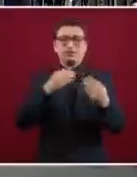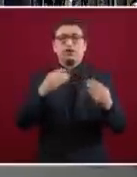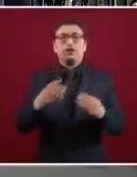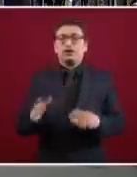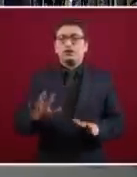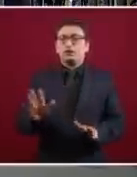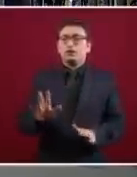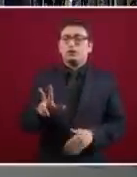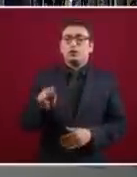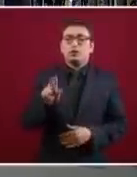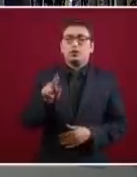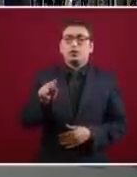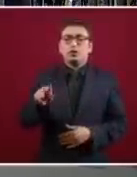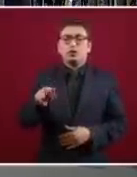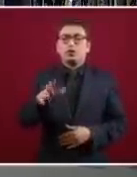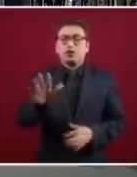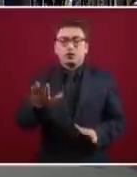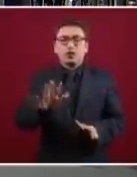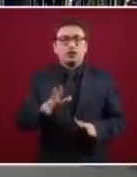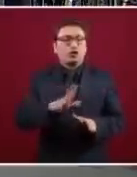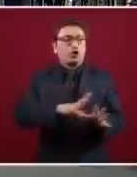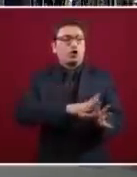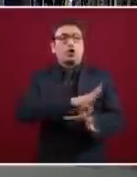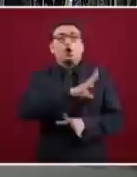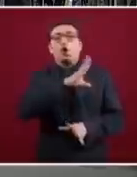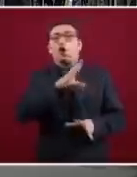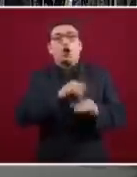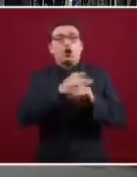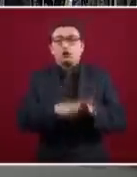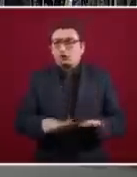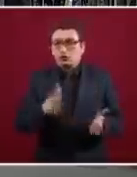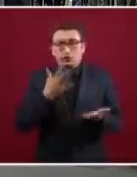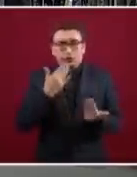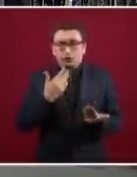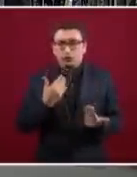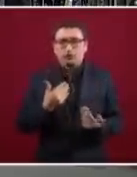no no no no no se tenían todos los elementos